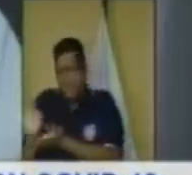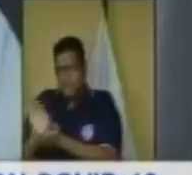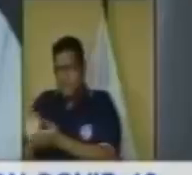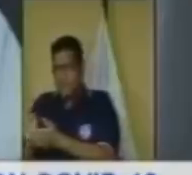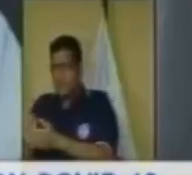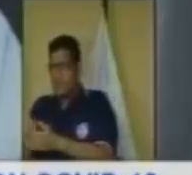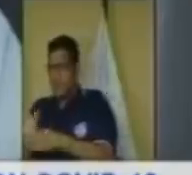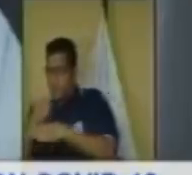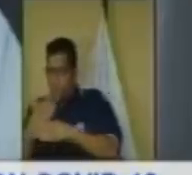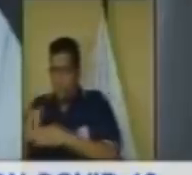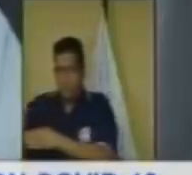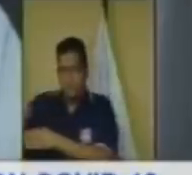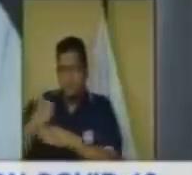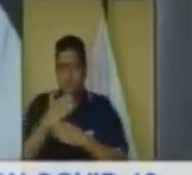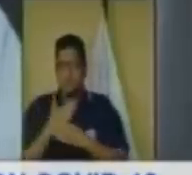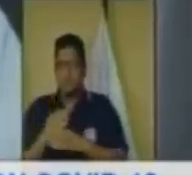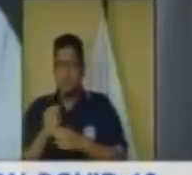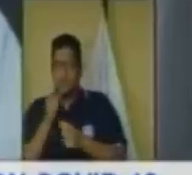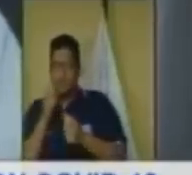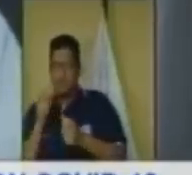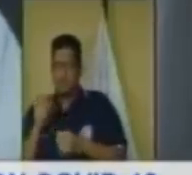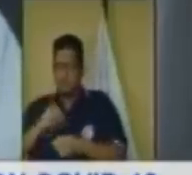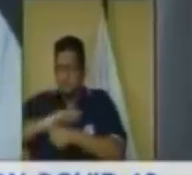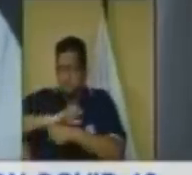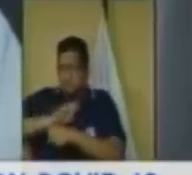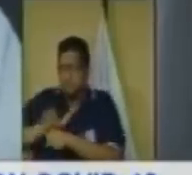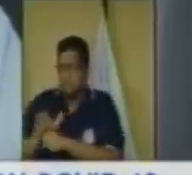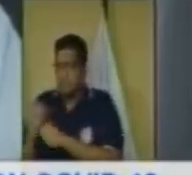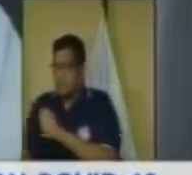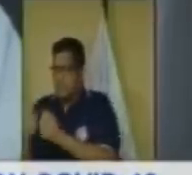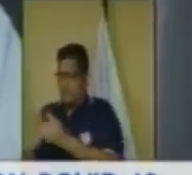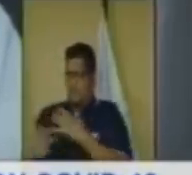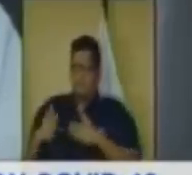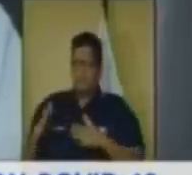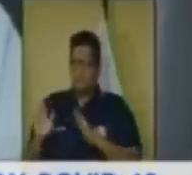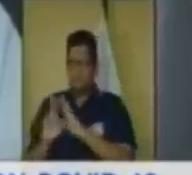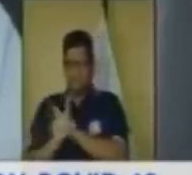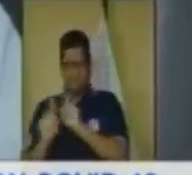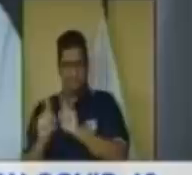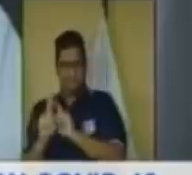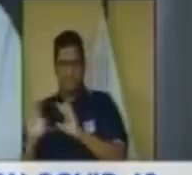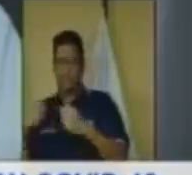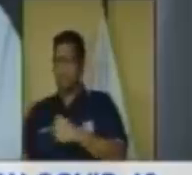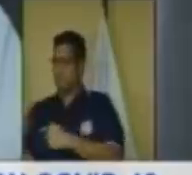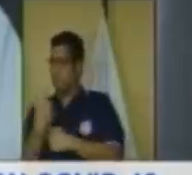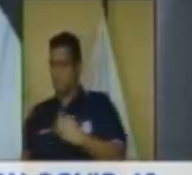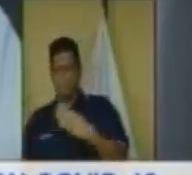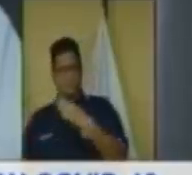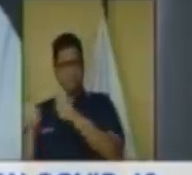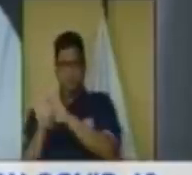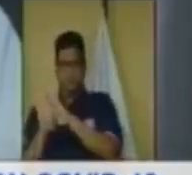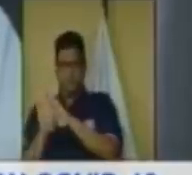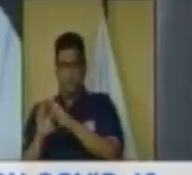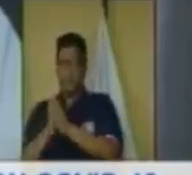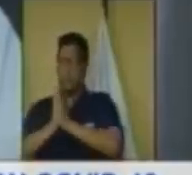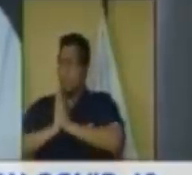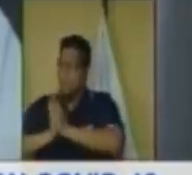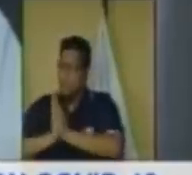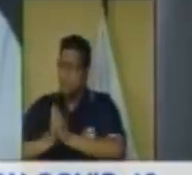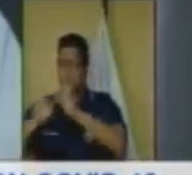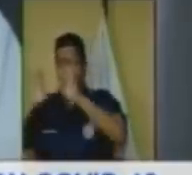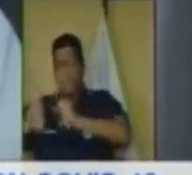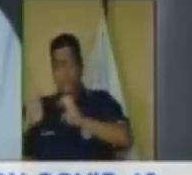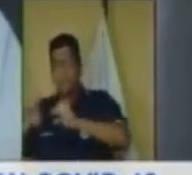y jóvenes es muy grande. Razón por la cual se solicita que permanezcan en sus